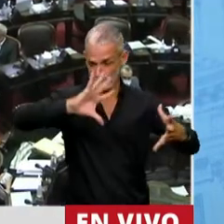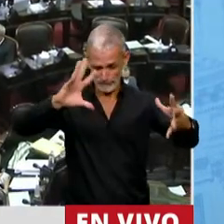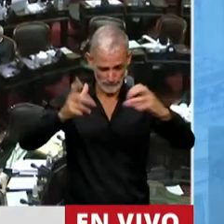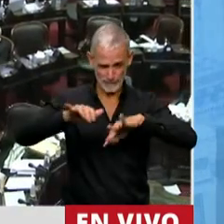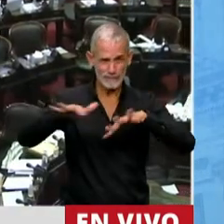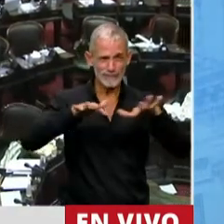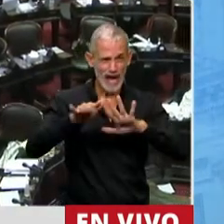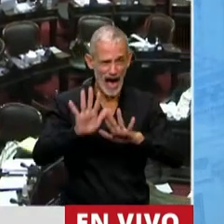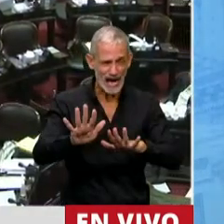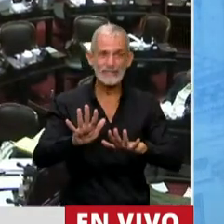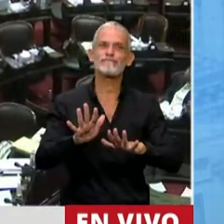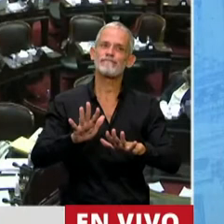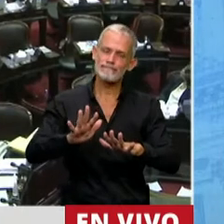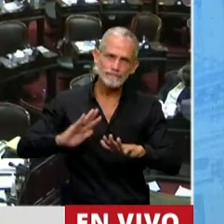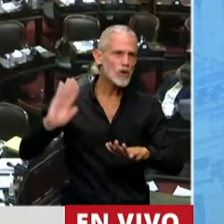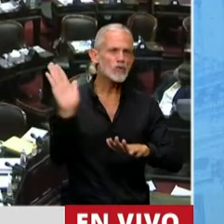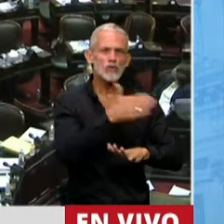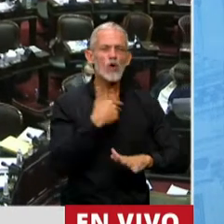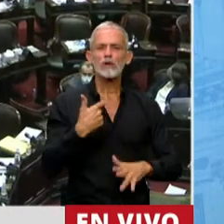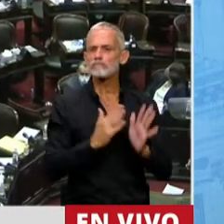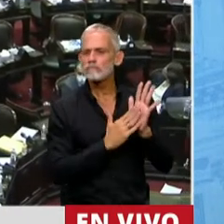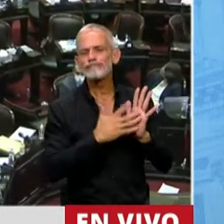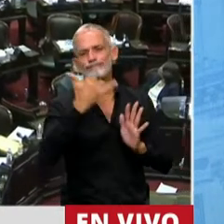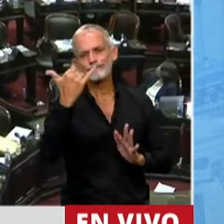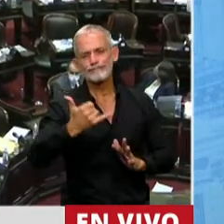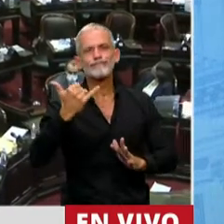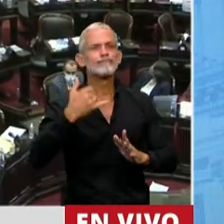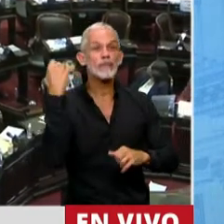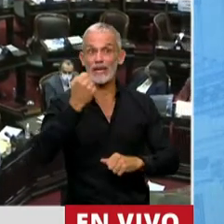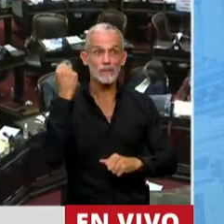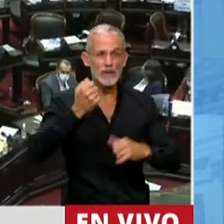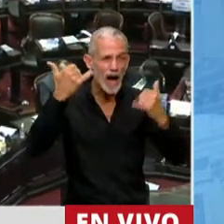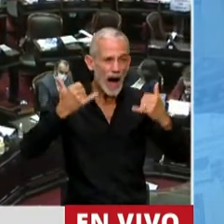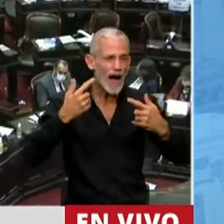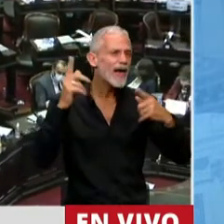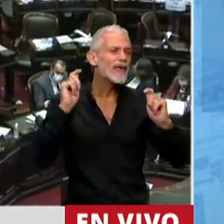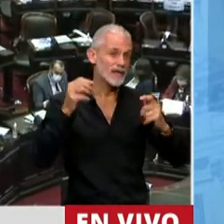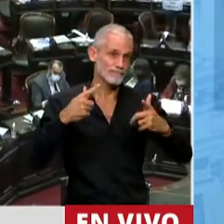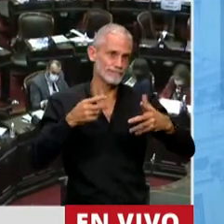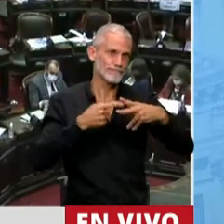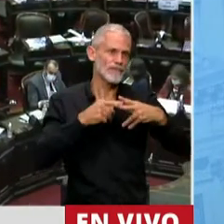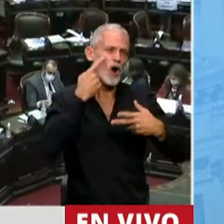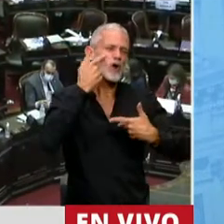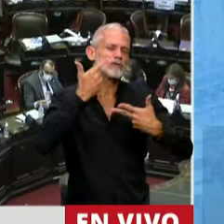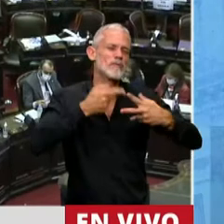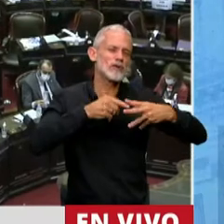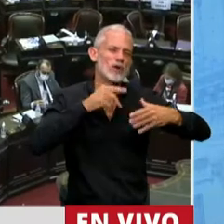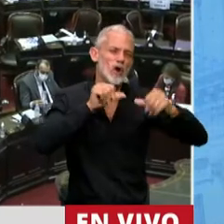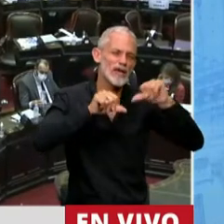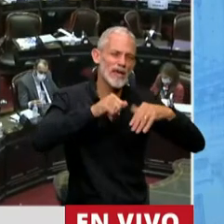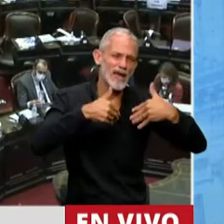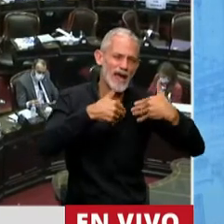estamos viviendo, todos hemos comprobado la importancia innegable del sector del conocimiento, de